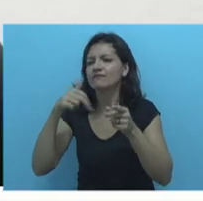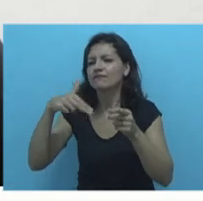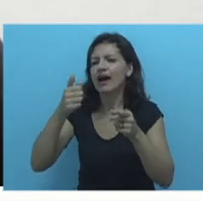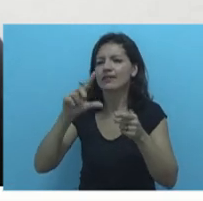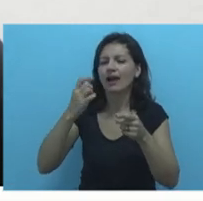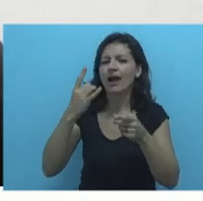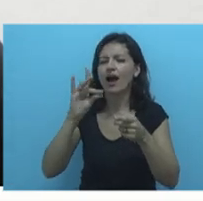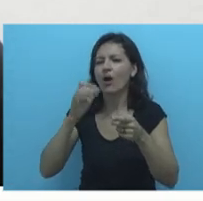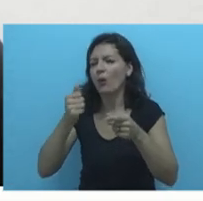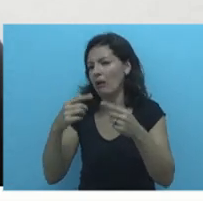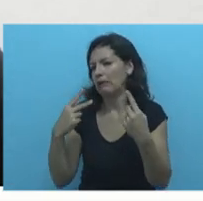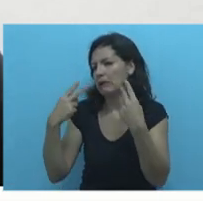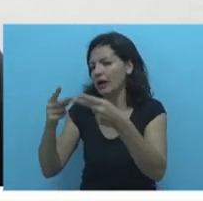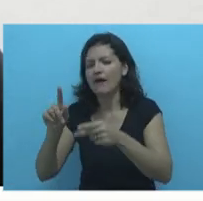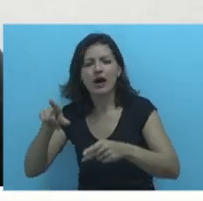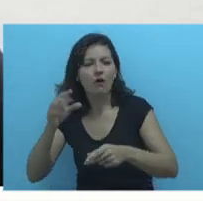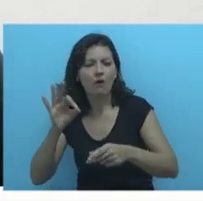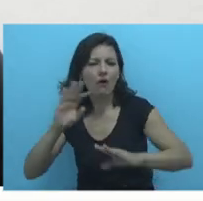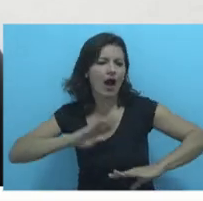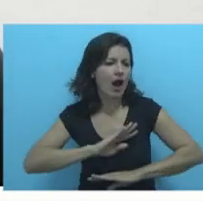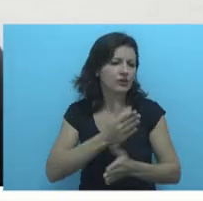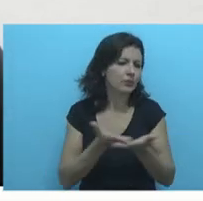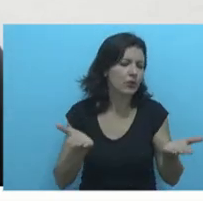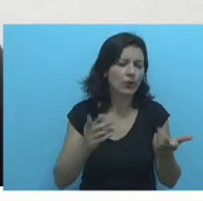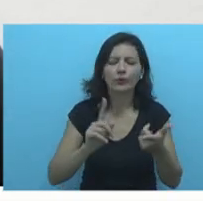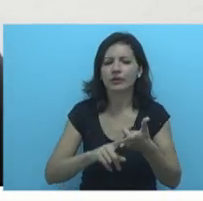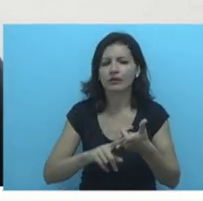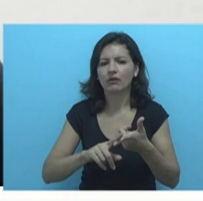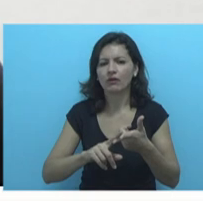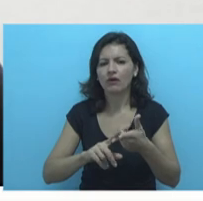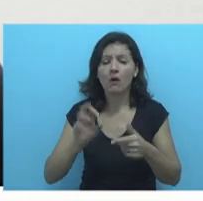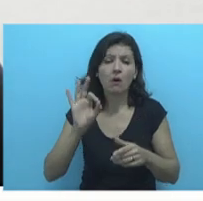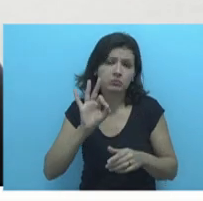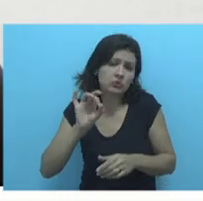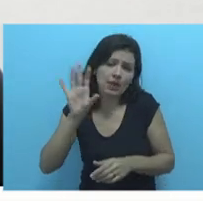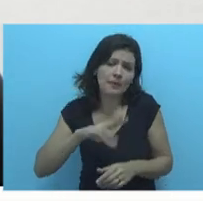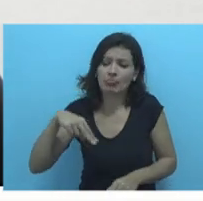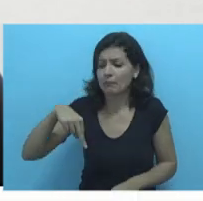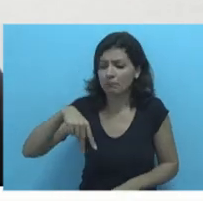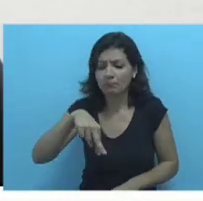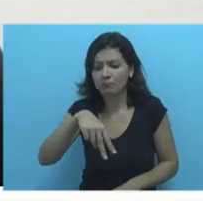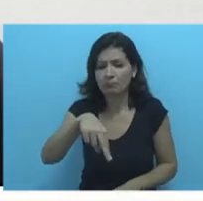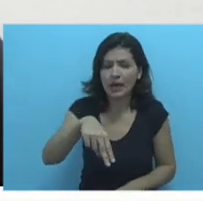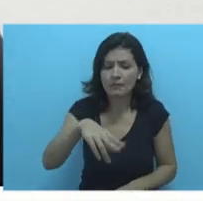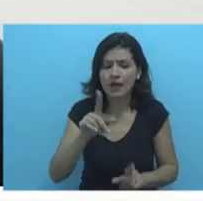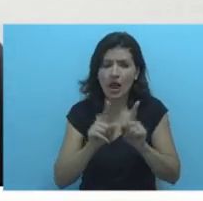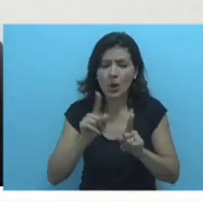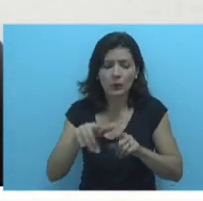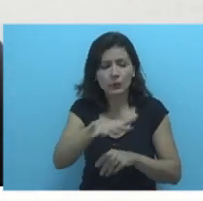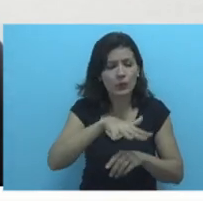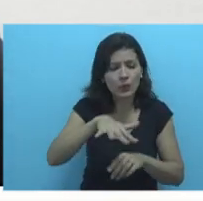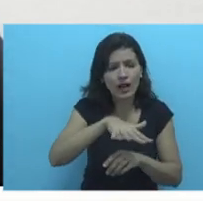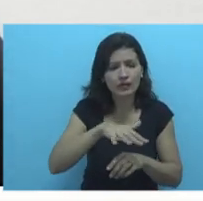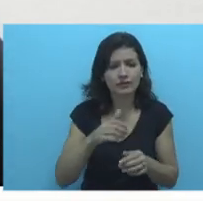compartía un evento público, o básicamente caminaba por alguna cuadra de algún pueblo que se